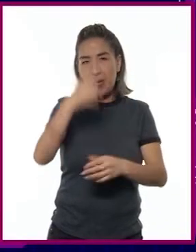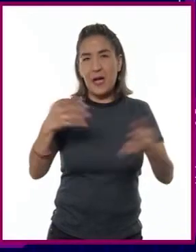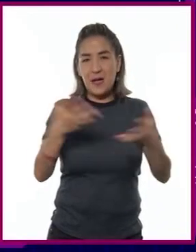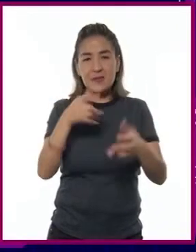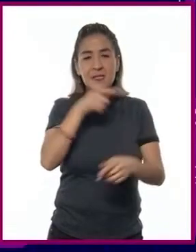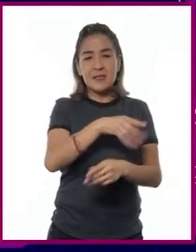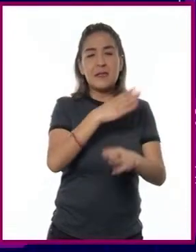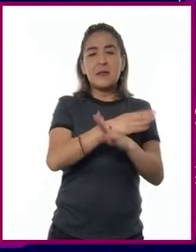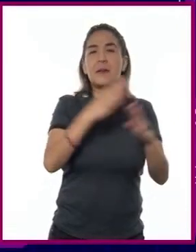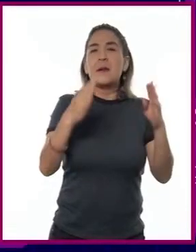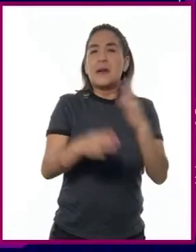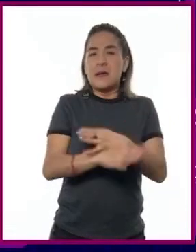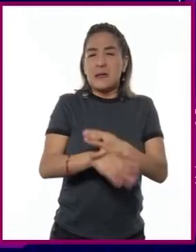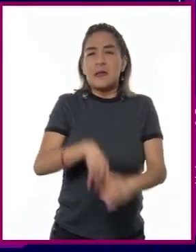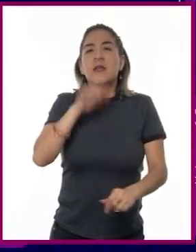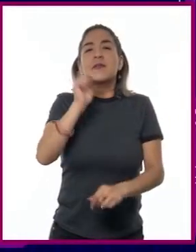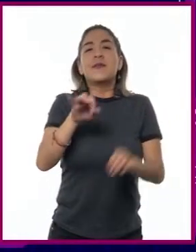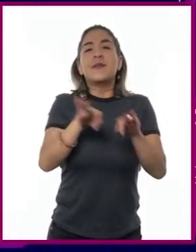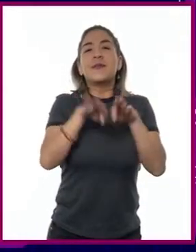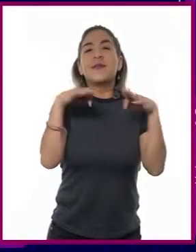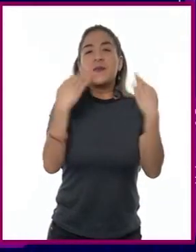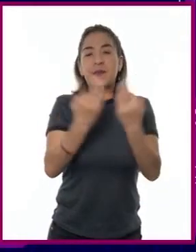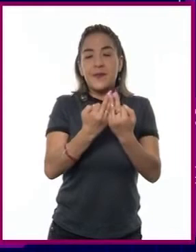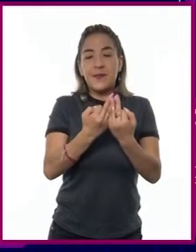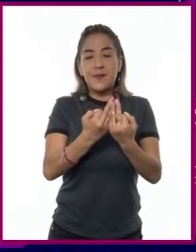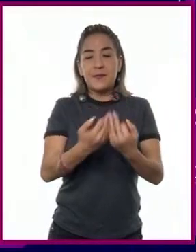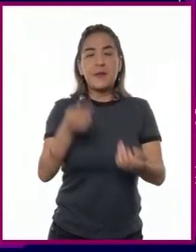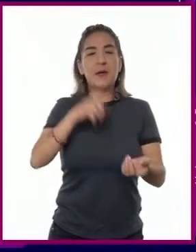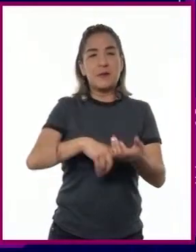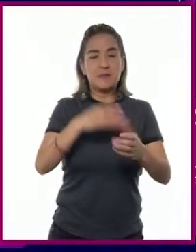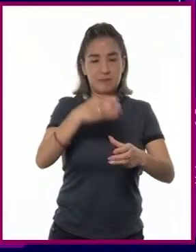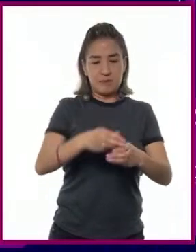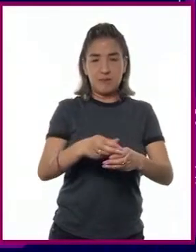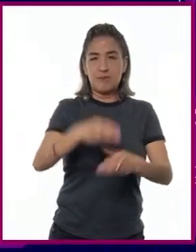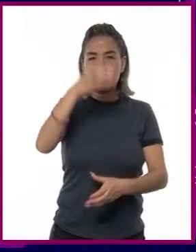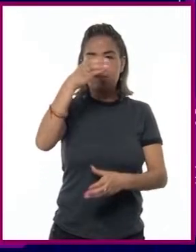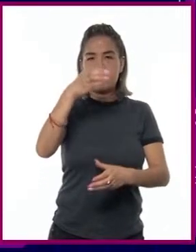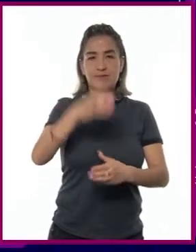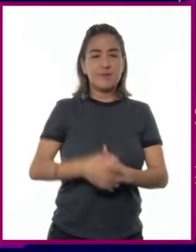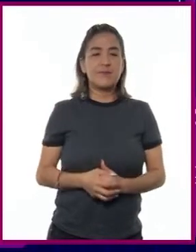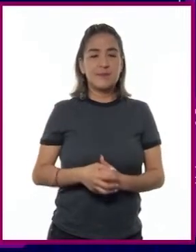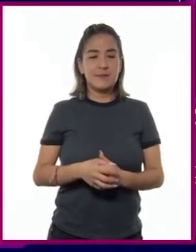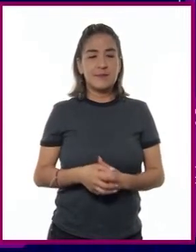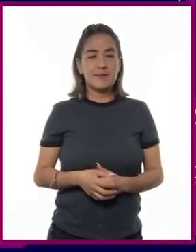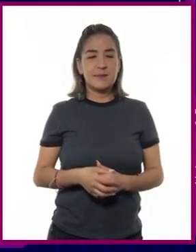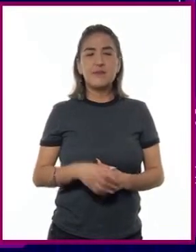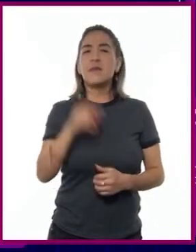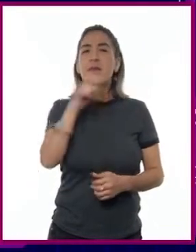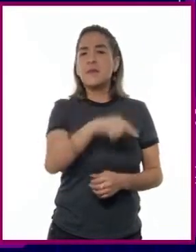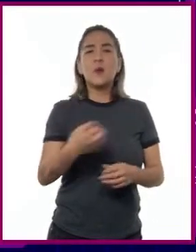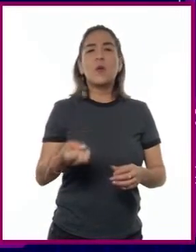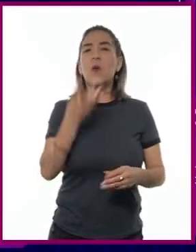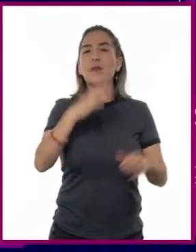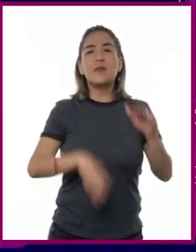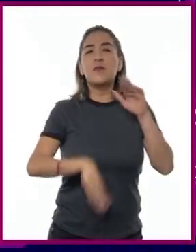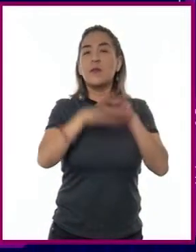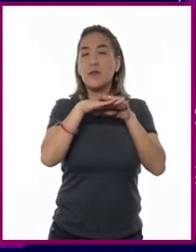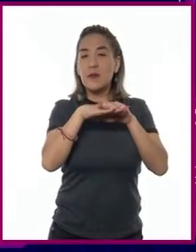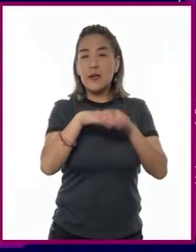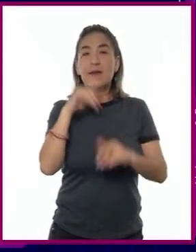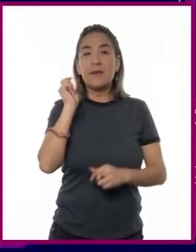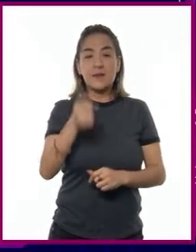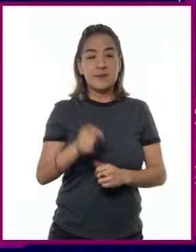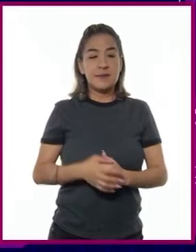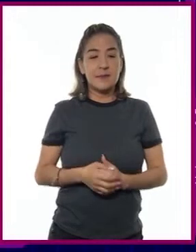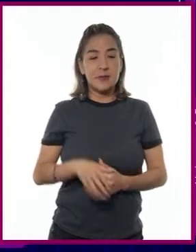recipiente cuya forma debe ser un cilindro recto. La capacidad del recipiente debe ser